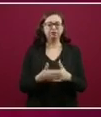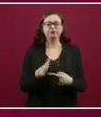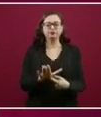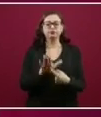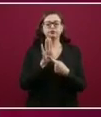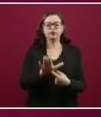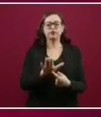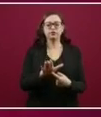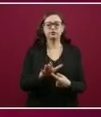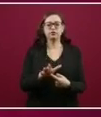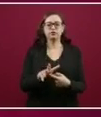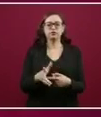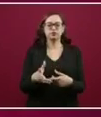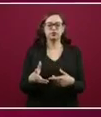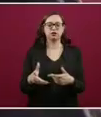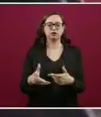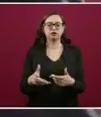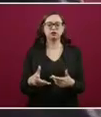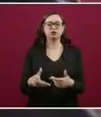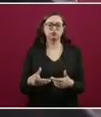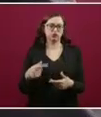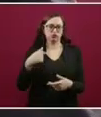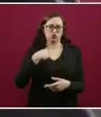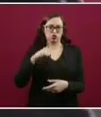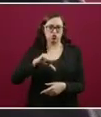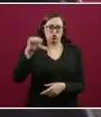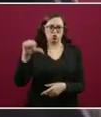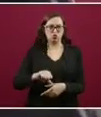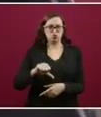el día de hoy, lo voy a subir